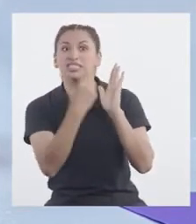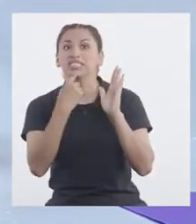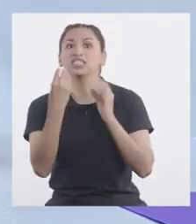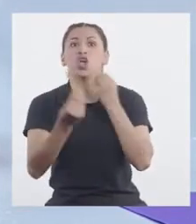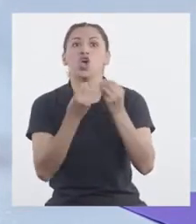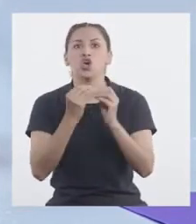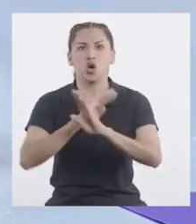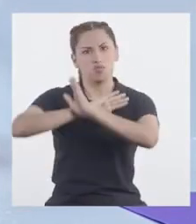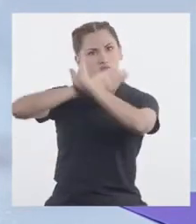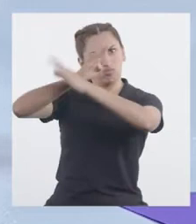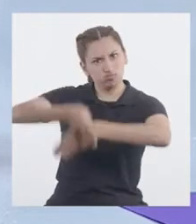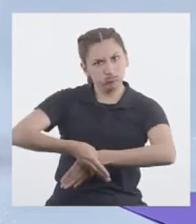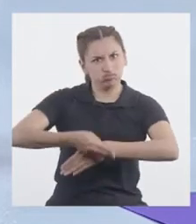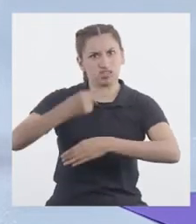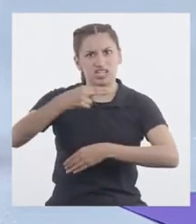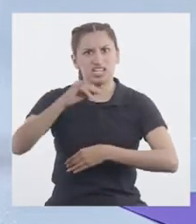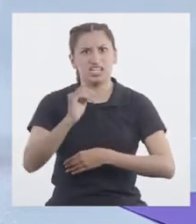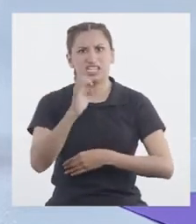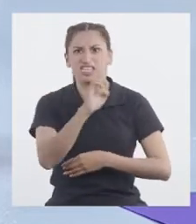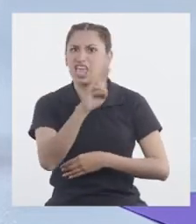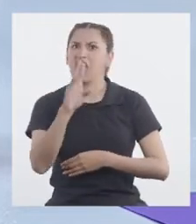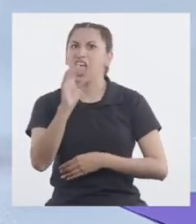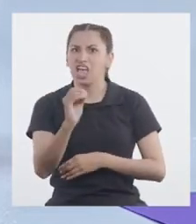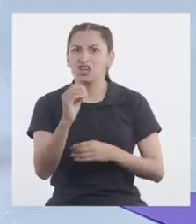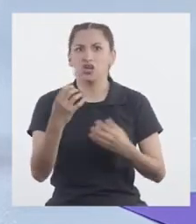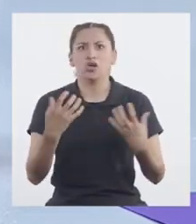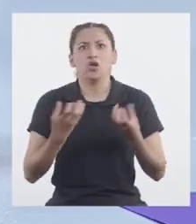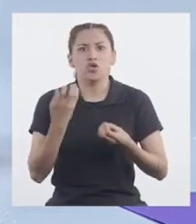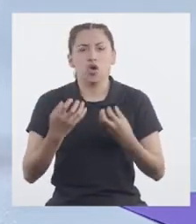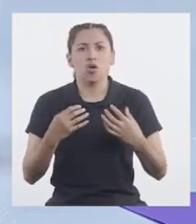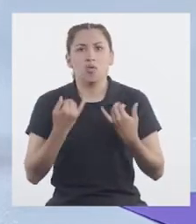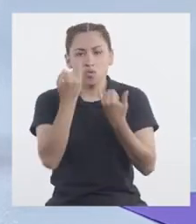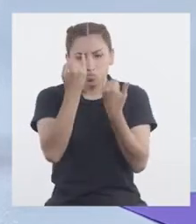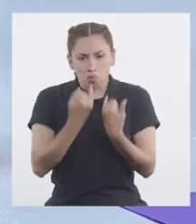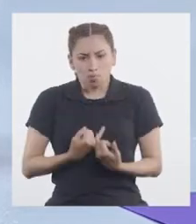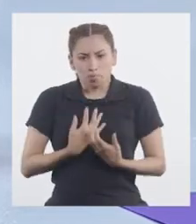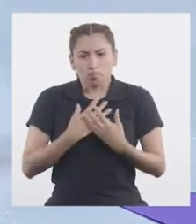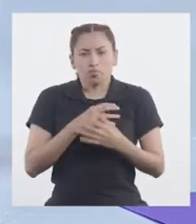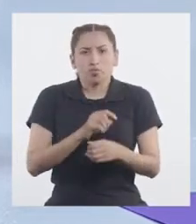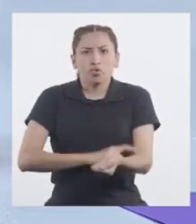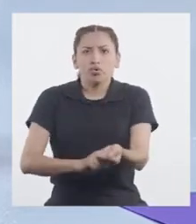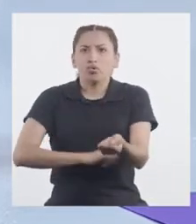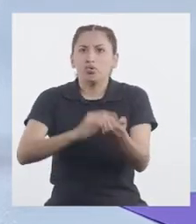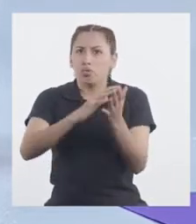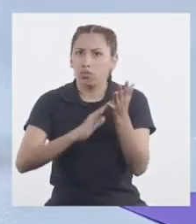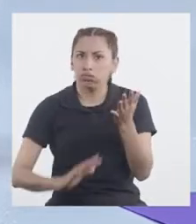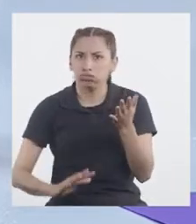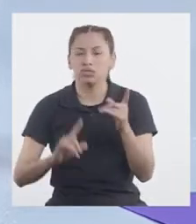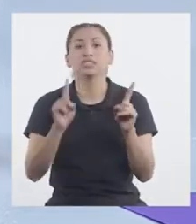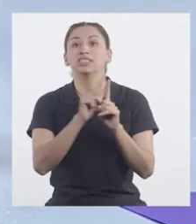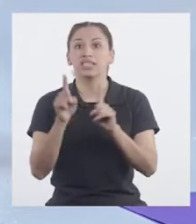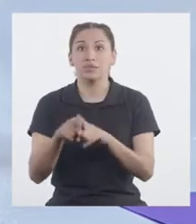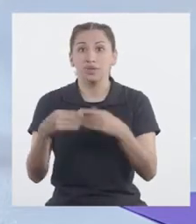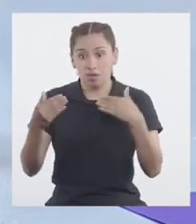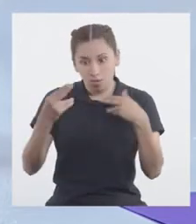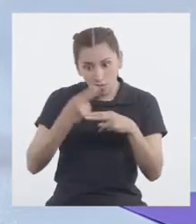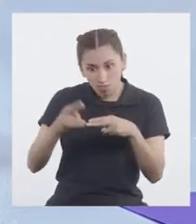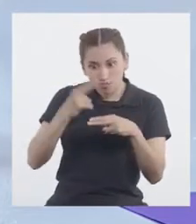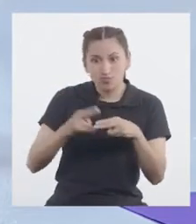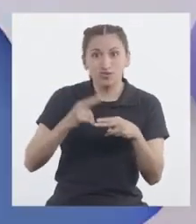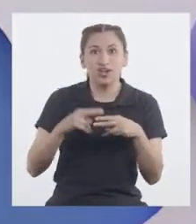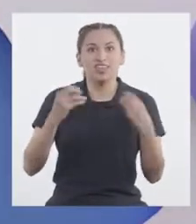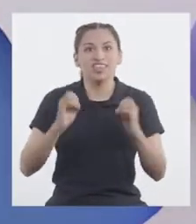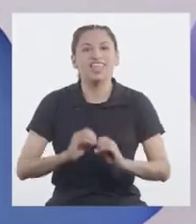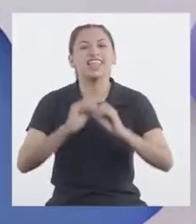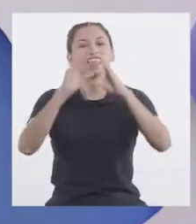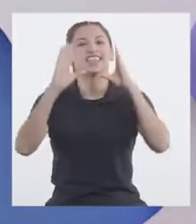la lucha que tenemos como Liga del Hierro contra la anemia. Pero también tenemos por aquí muy cerca la víspera del Día de la Canción